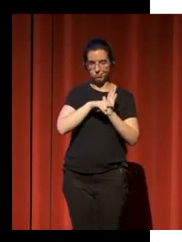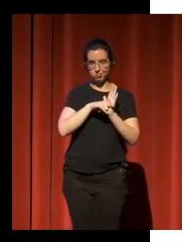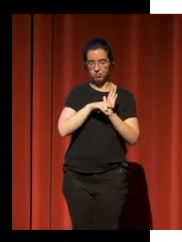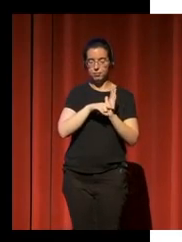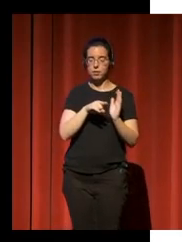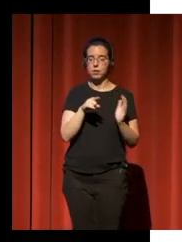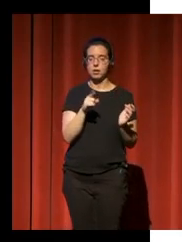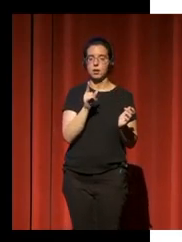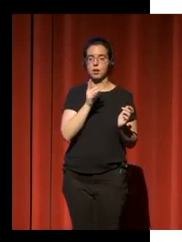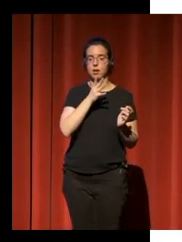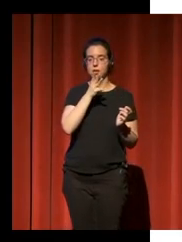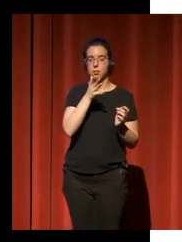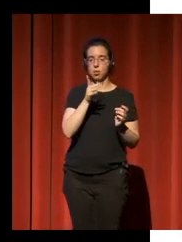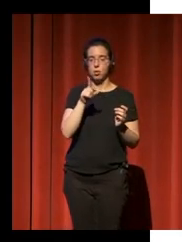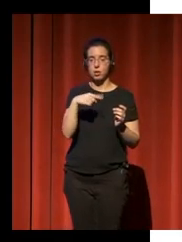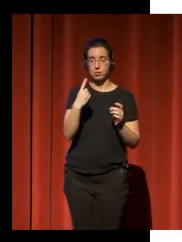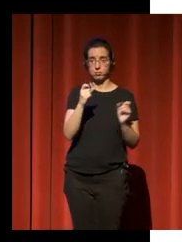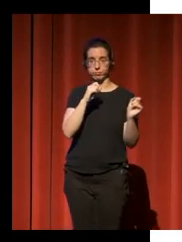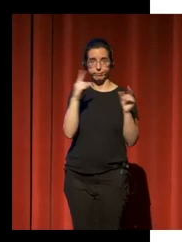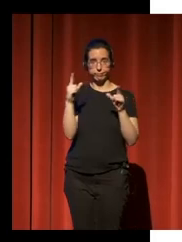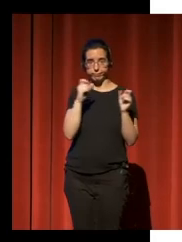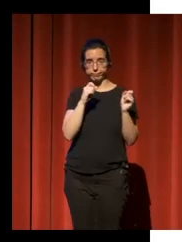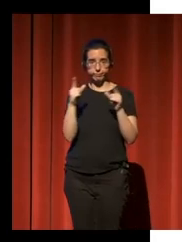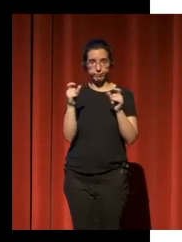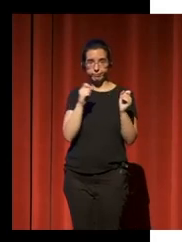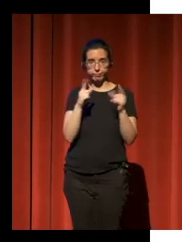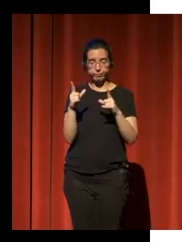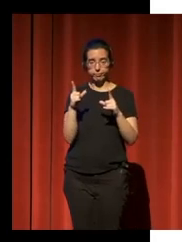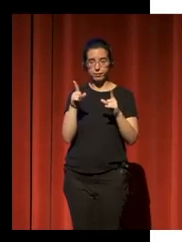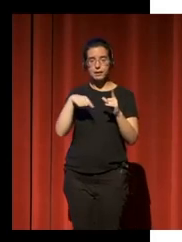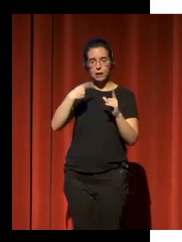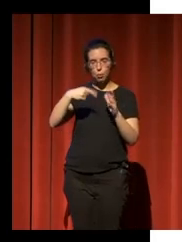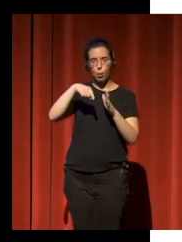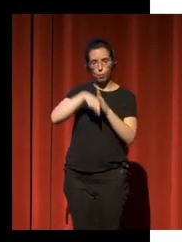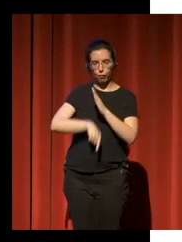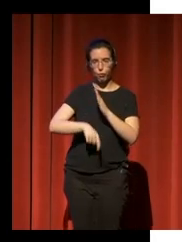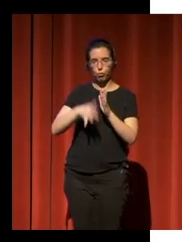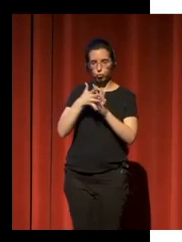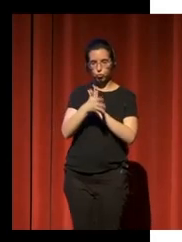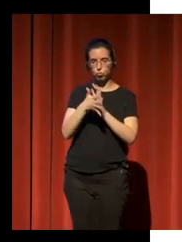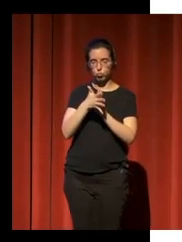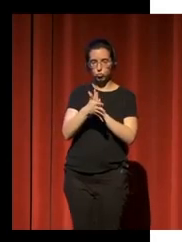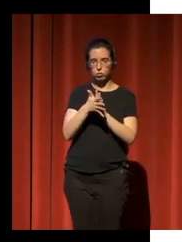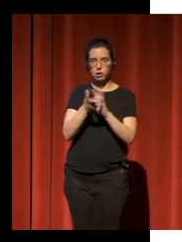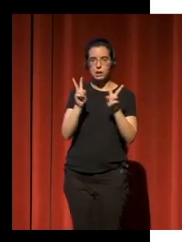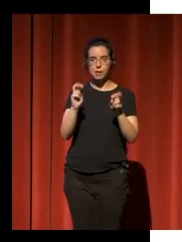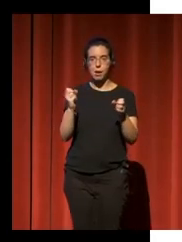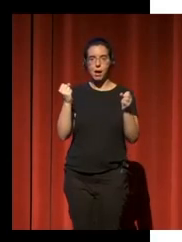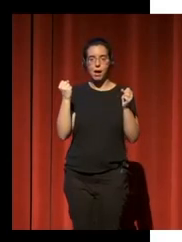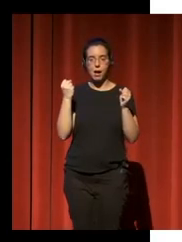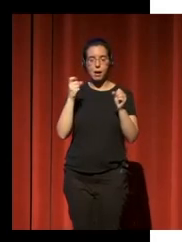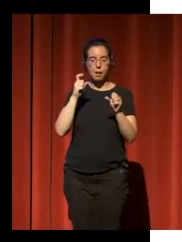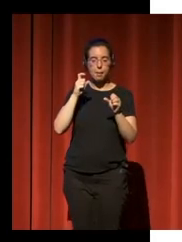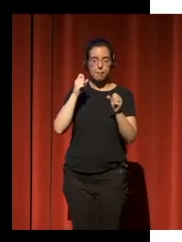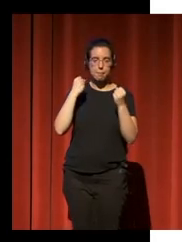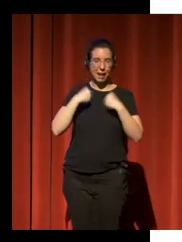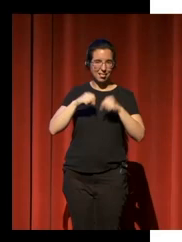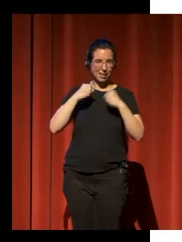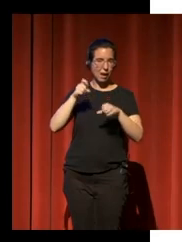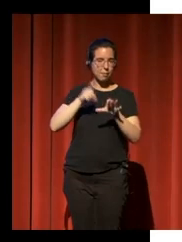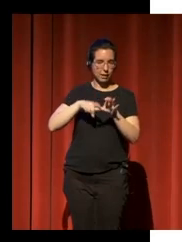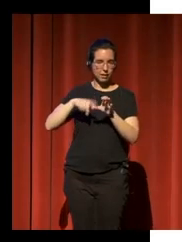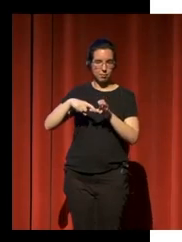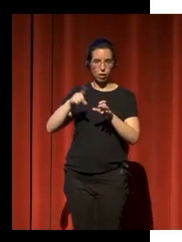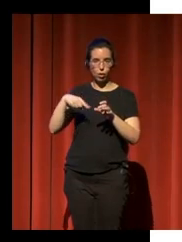en las próximas diapositivas cuando empecemos a cuando empiece a profundizar en las prácticas de participación eh Irán